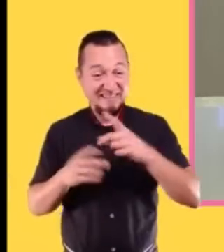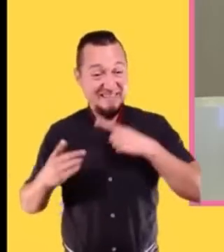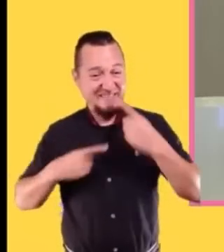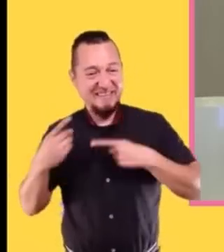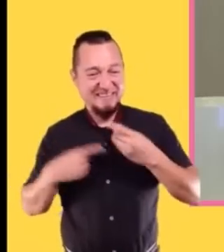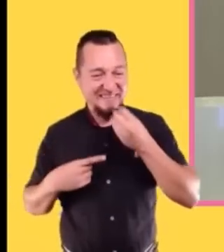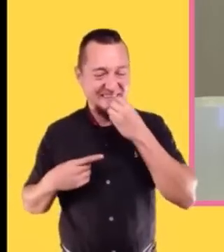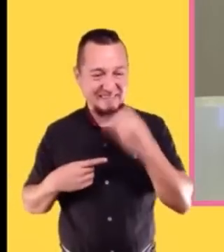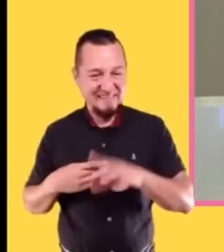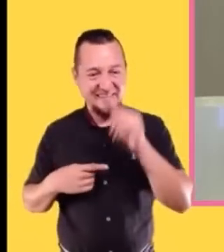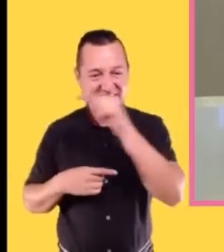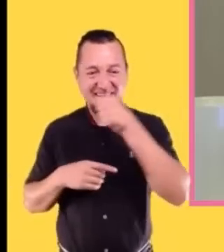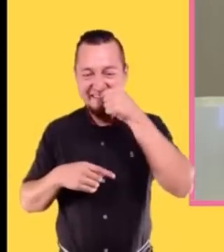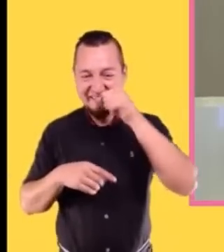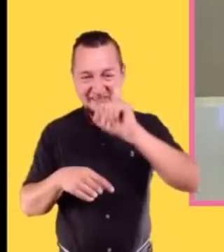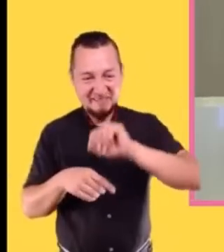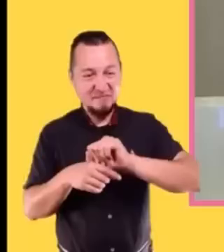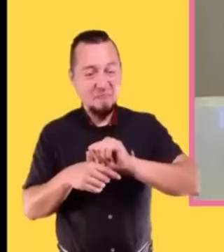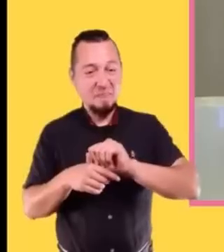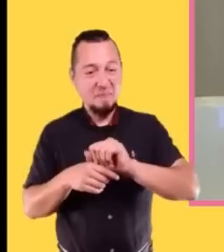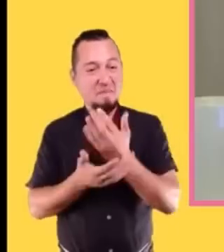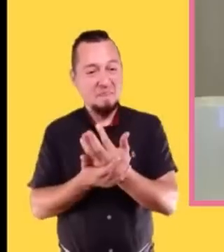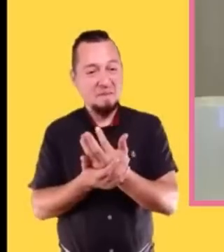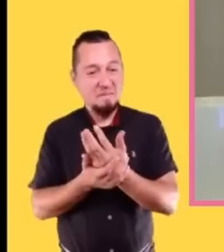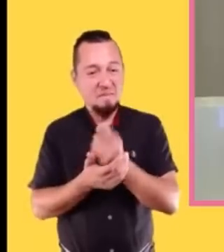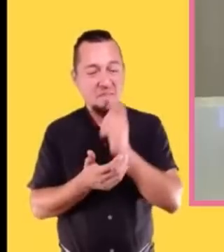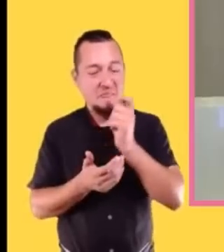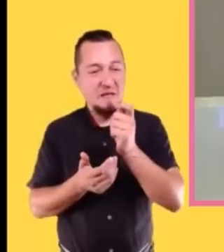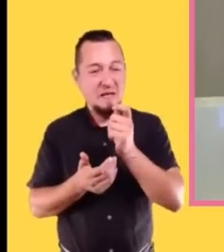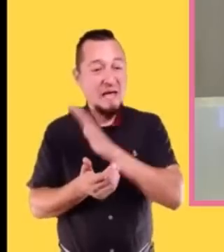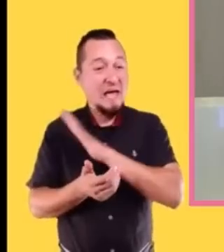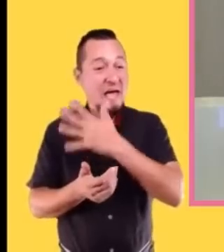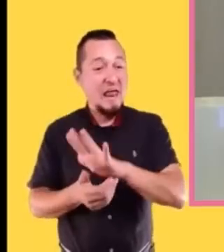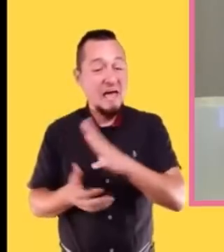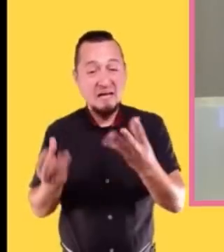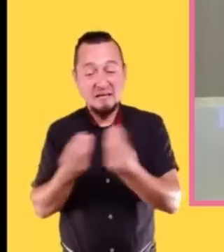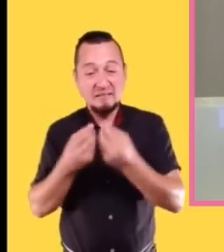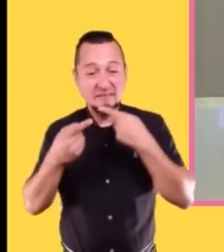el secretario y que nos avise qué dicen ahí, pero en general lo que nosotros